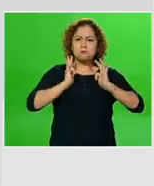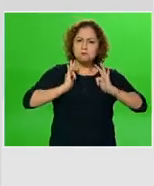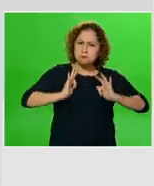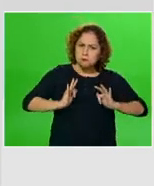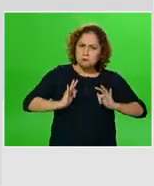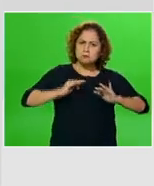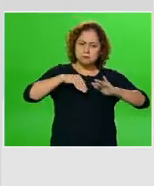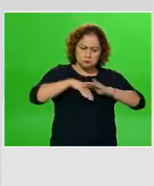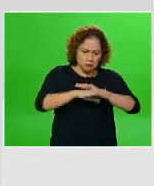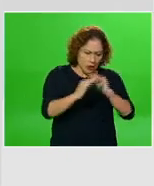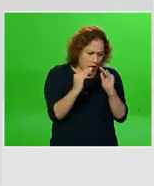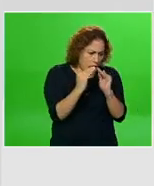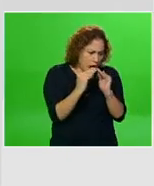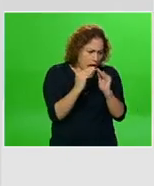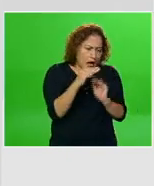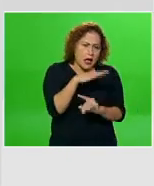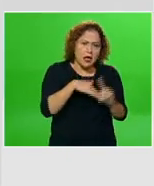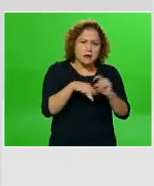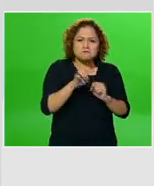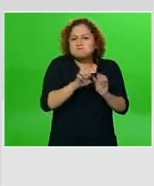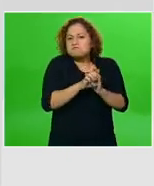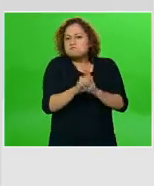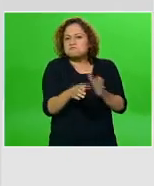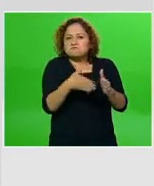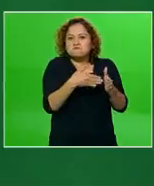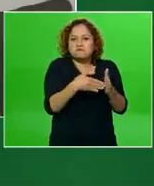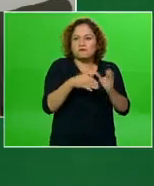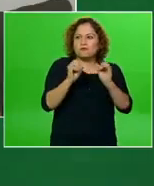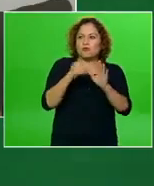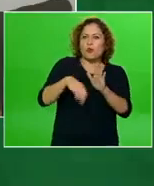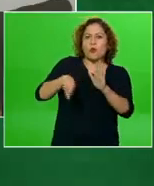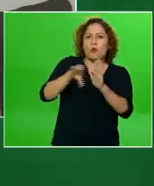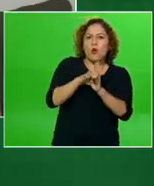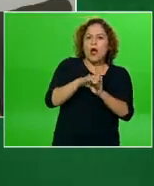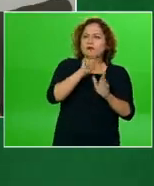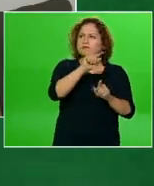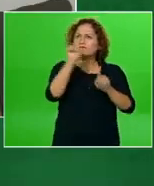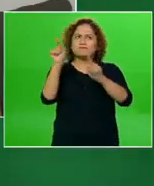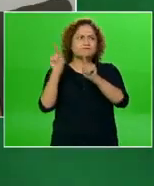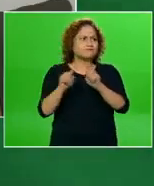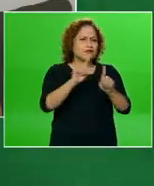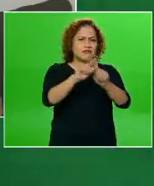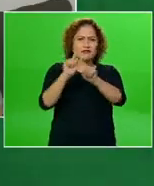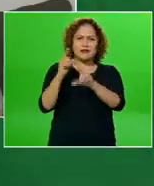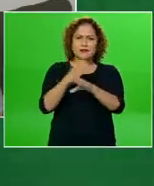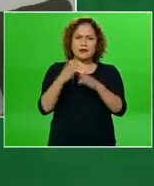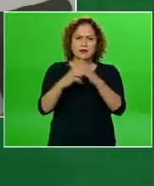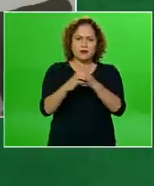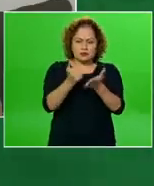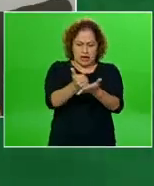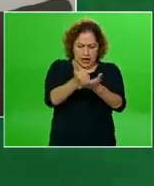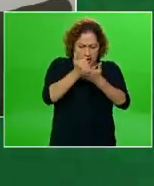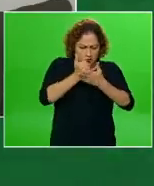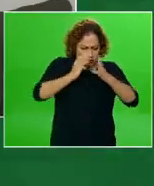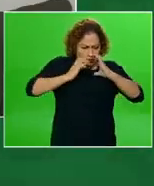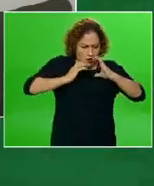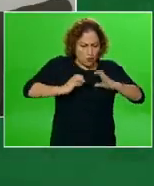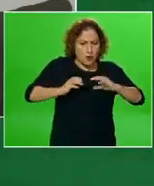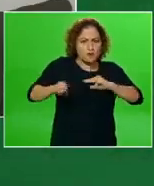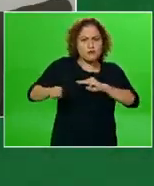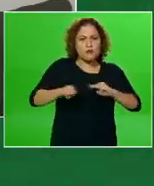de nuestra cocina nuestro cual todos los artículos necesarios para movernos y eso es importante porque